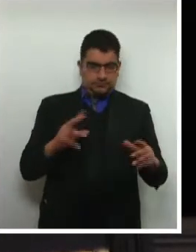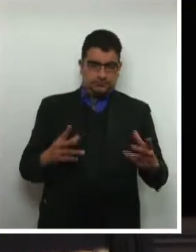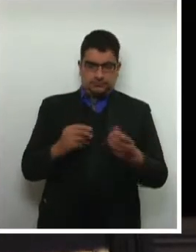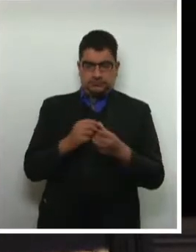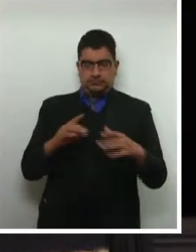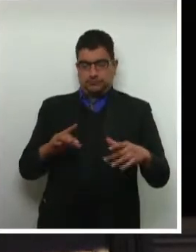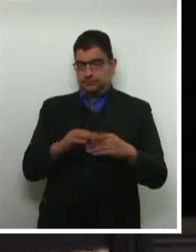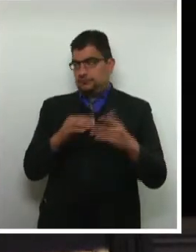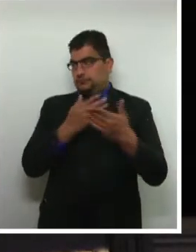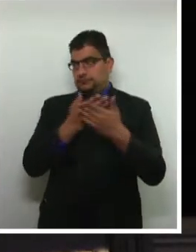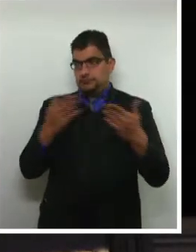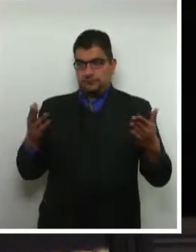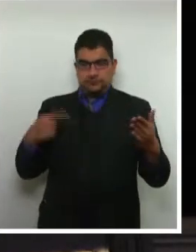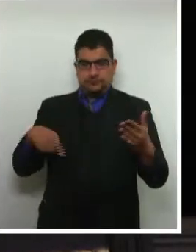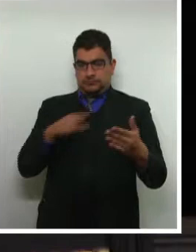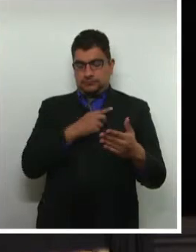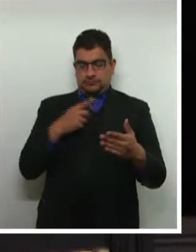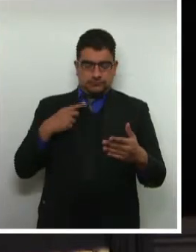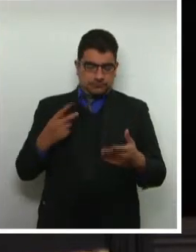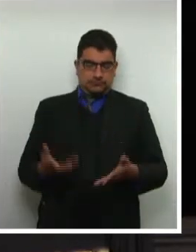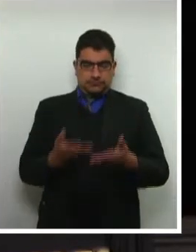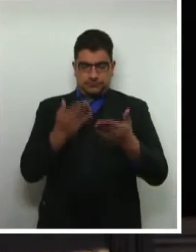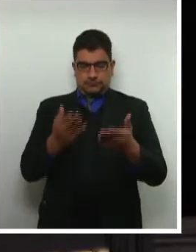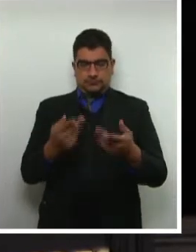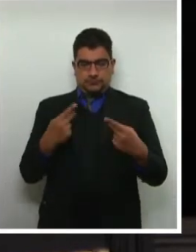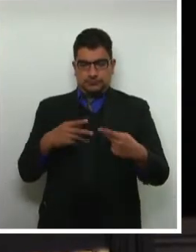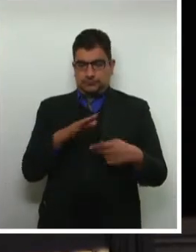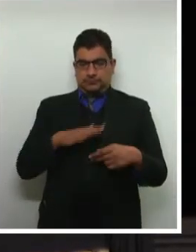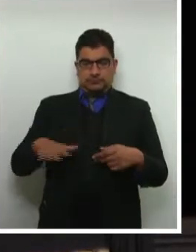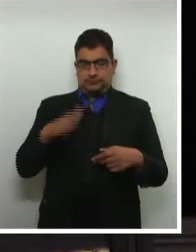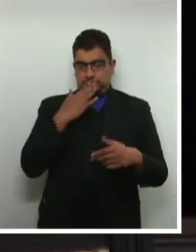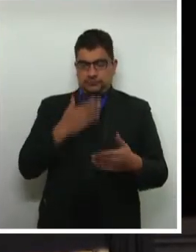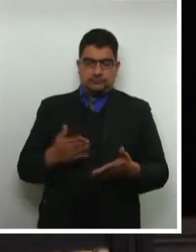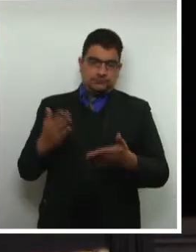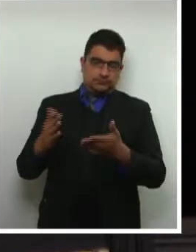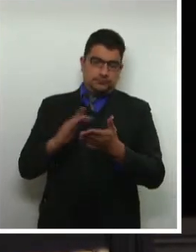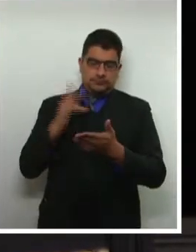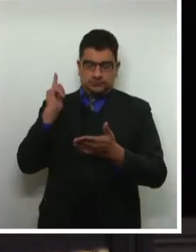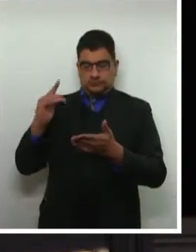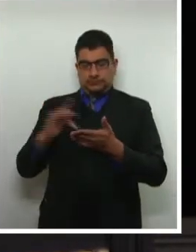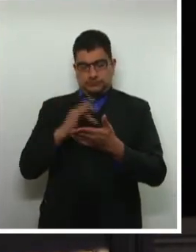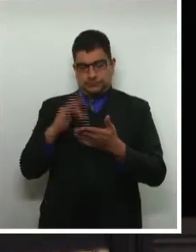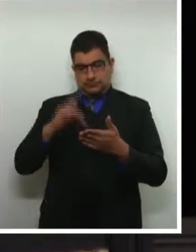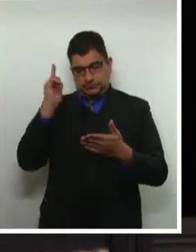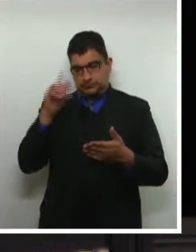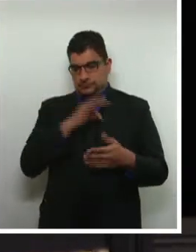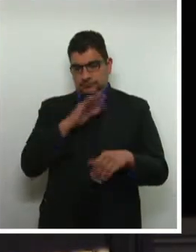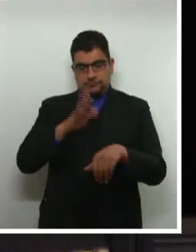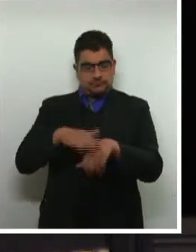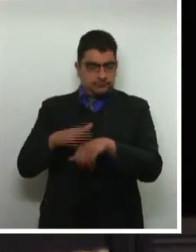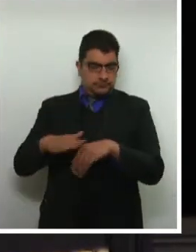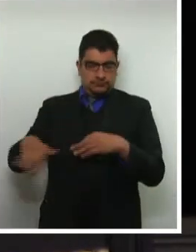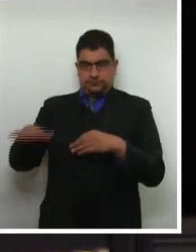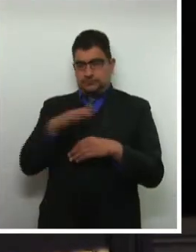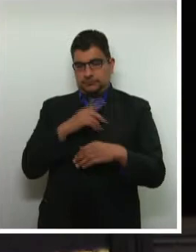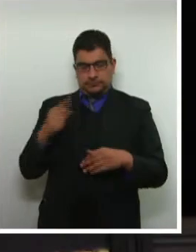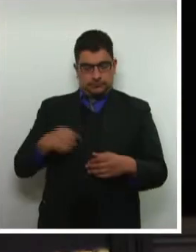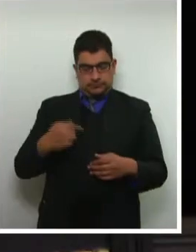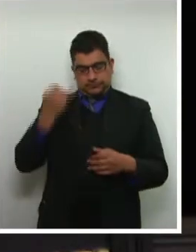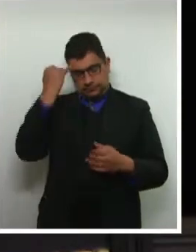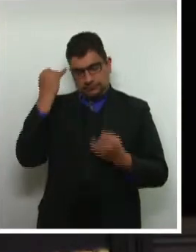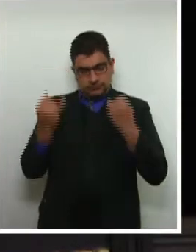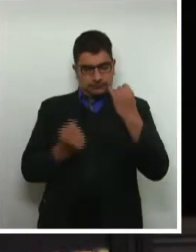en público y deliberen en público. Pido el voto a favor, espero haberlos convencido con mis